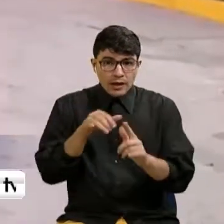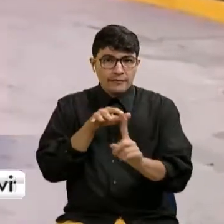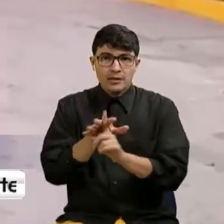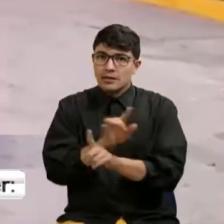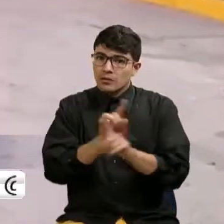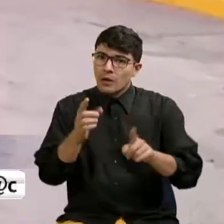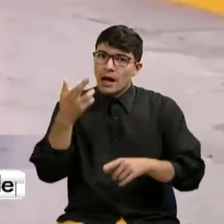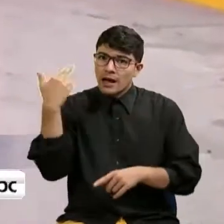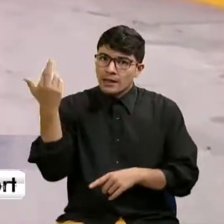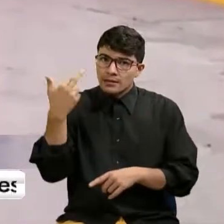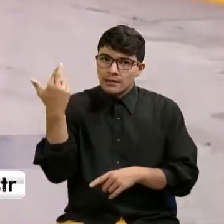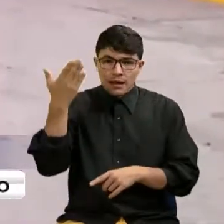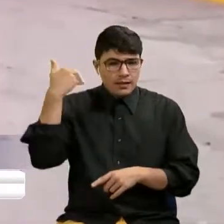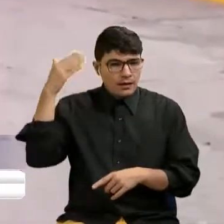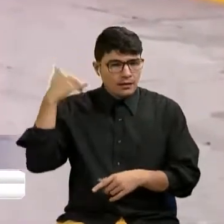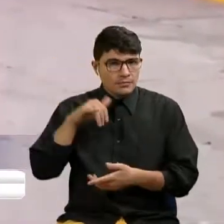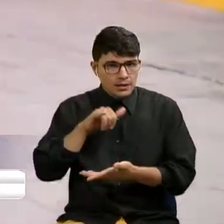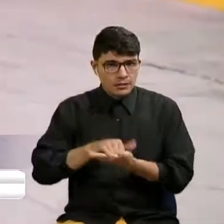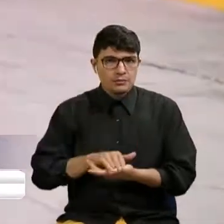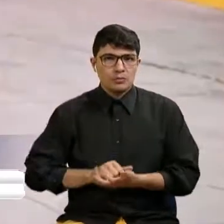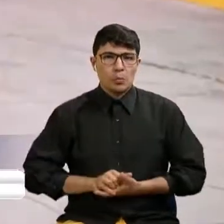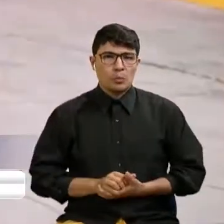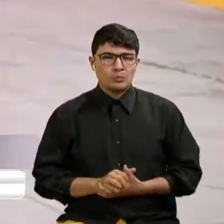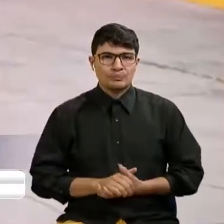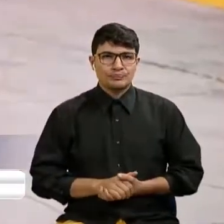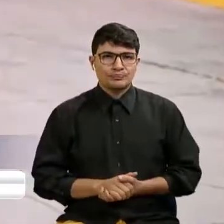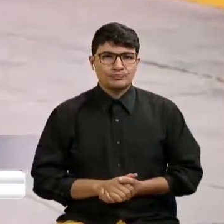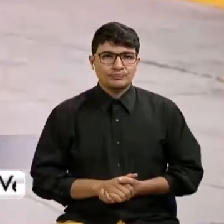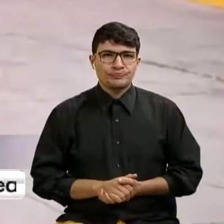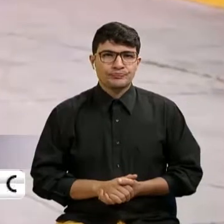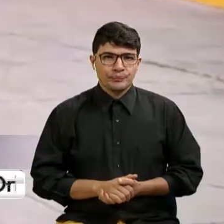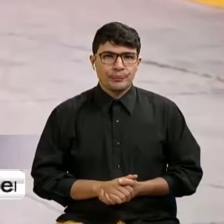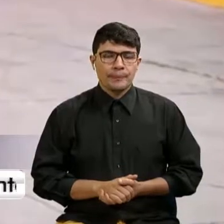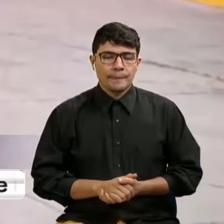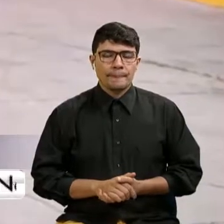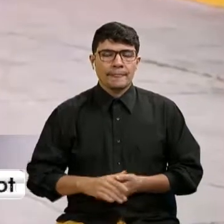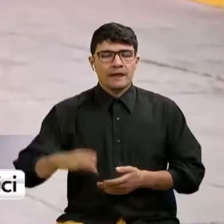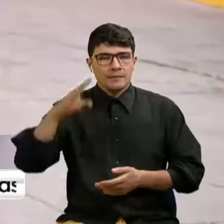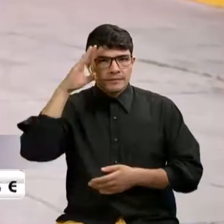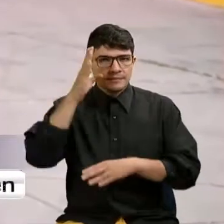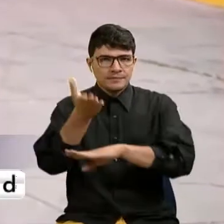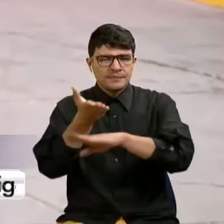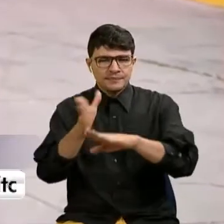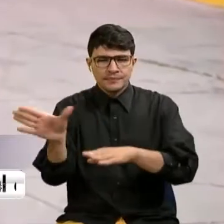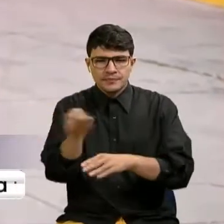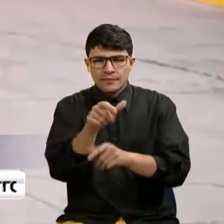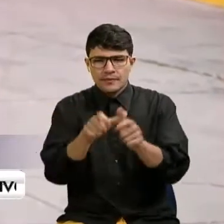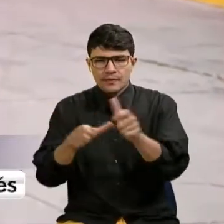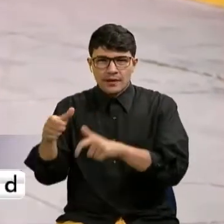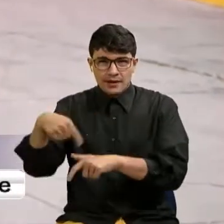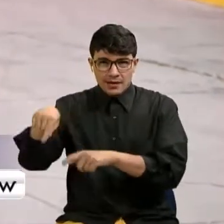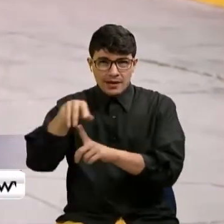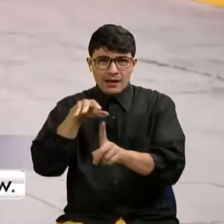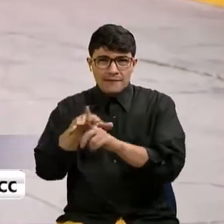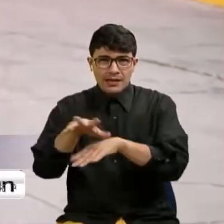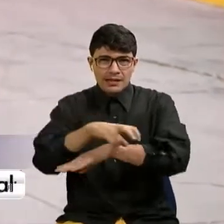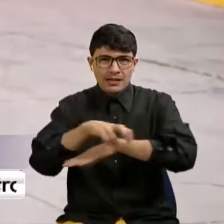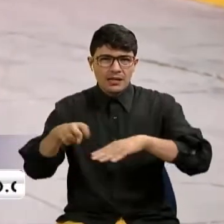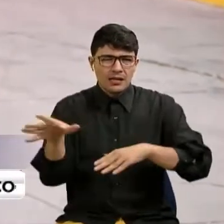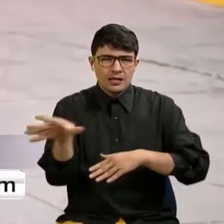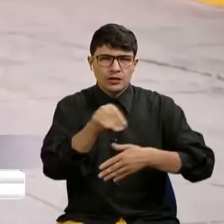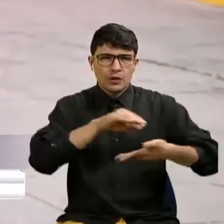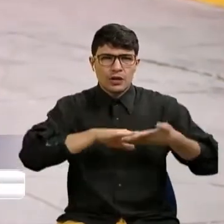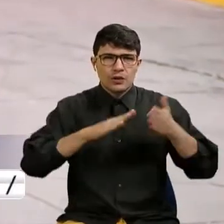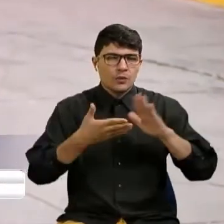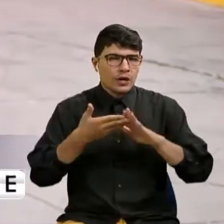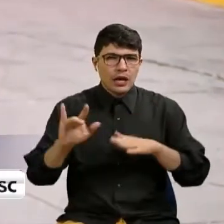delincuencia que crece cada día más en la región las autoridades han solicitado a las personas que se han visto afectadas por los hurtos y a la comunidad